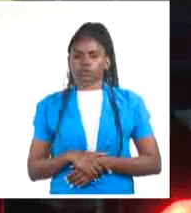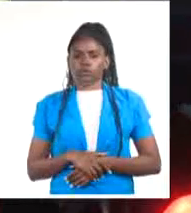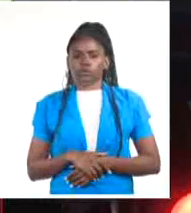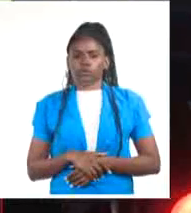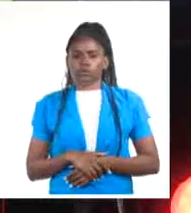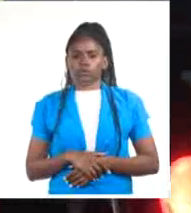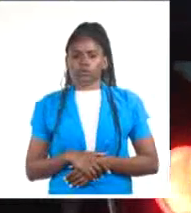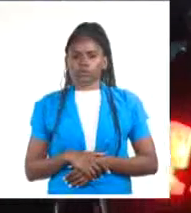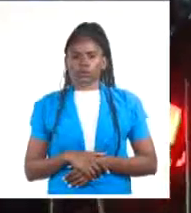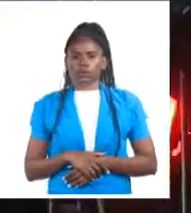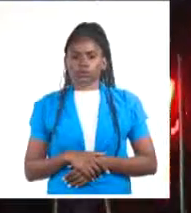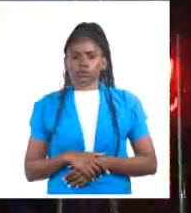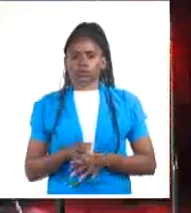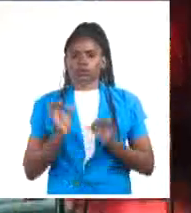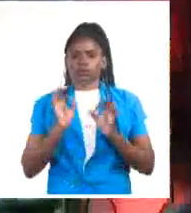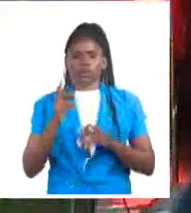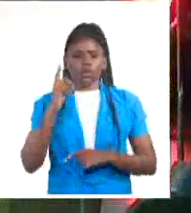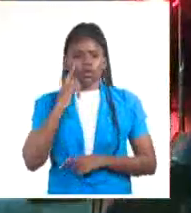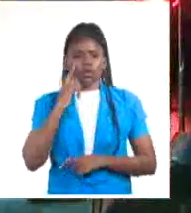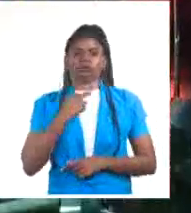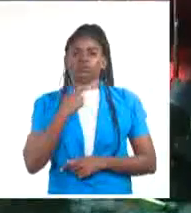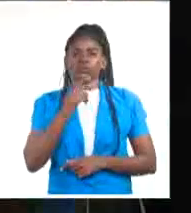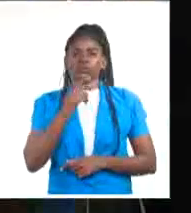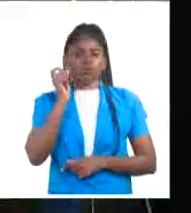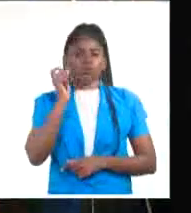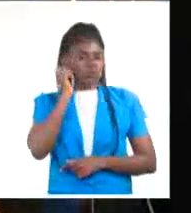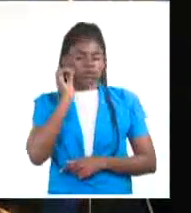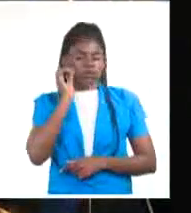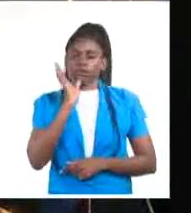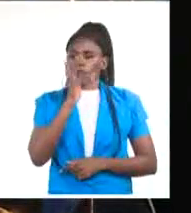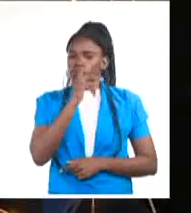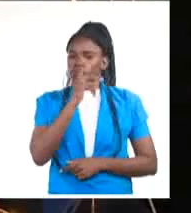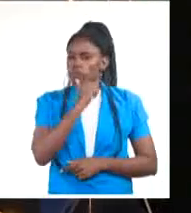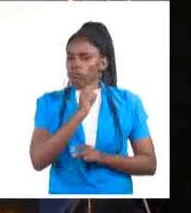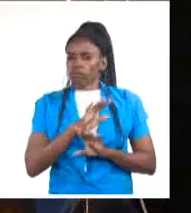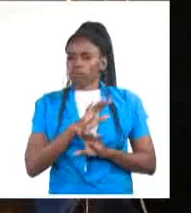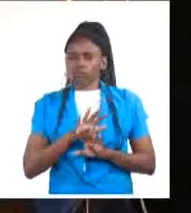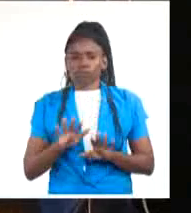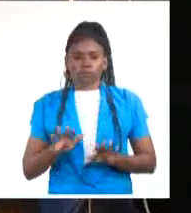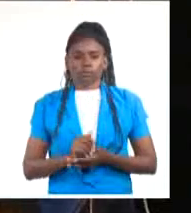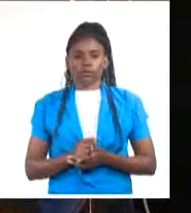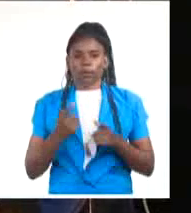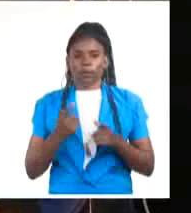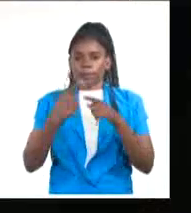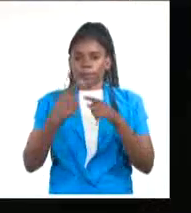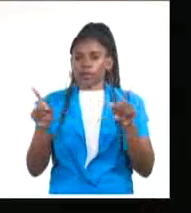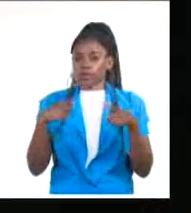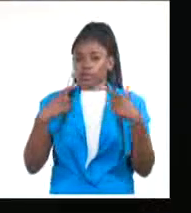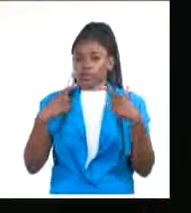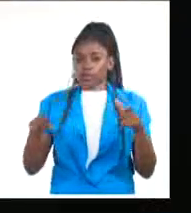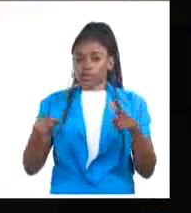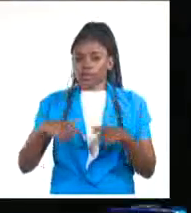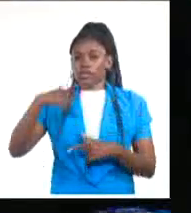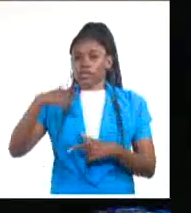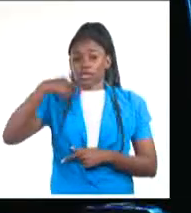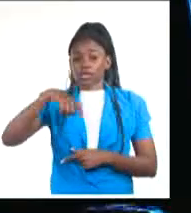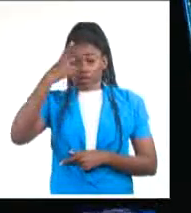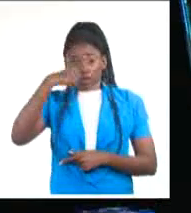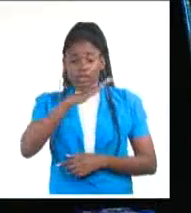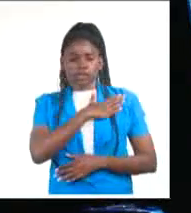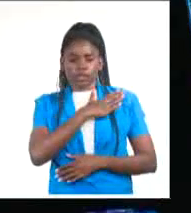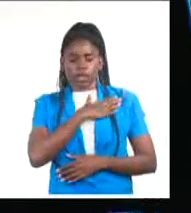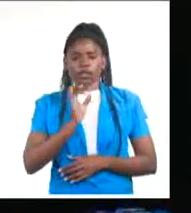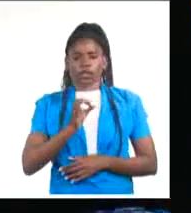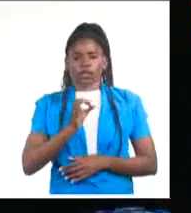De Kono y Los Chicos de Cuba, una agrupación joven que recuerda a los Tokyo Cuban Boys con un perfil más